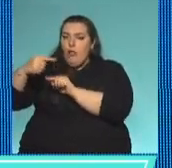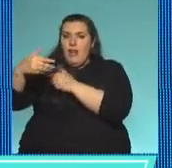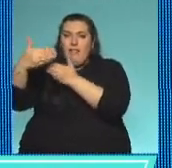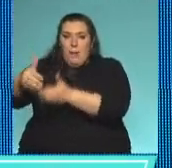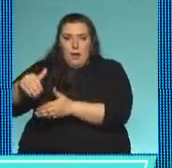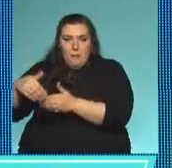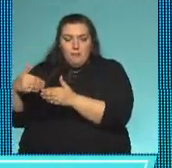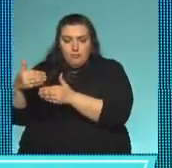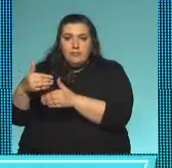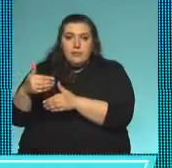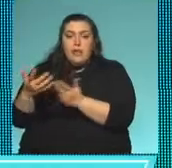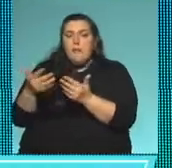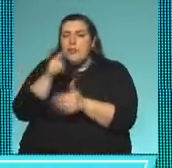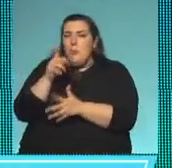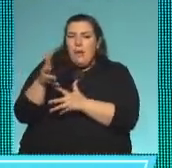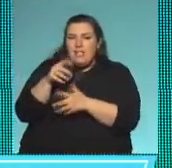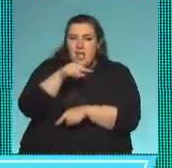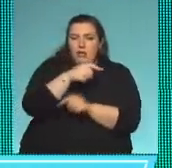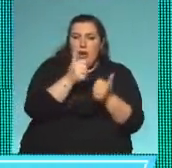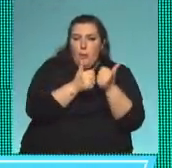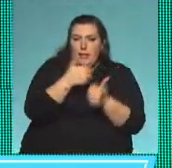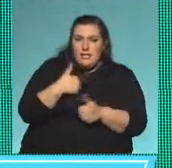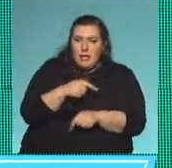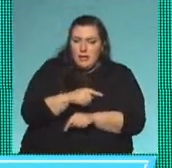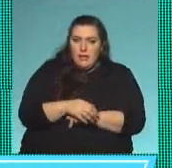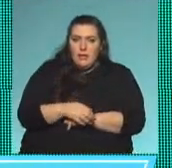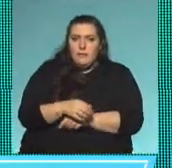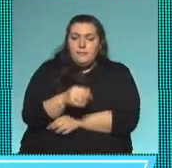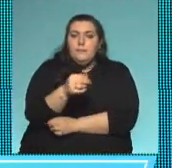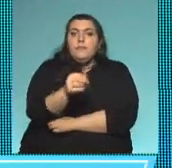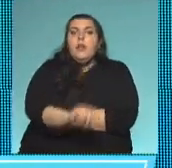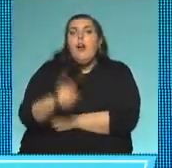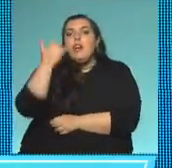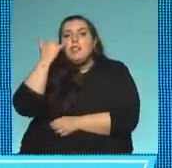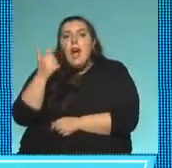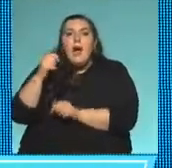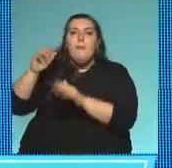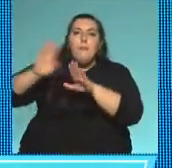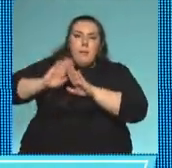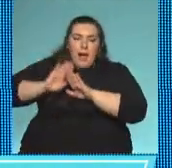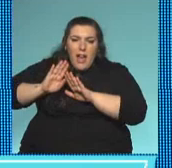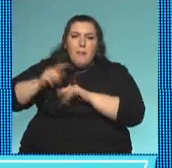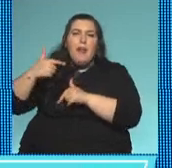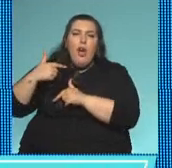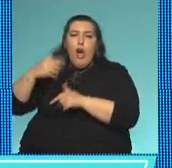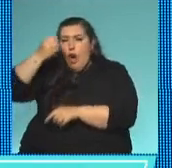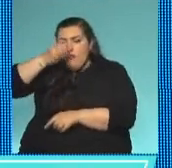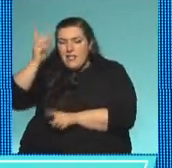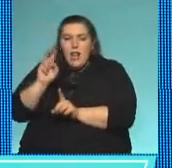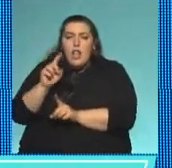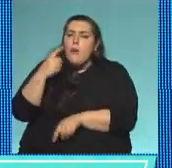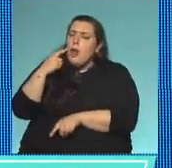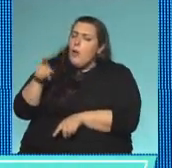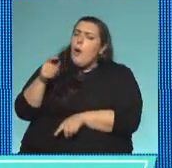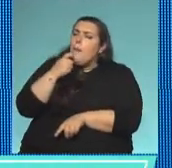suspendido. Veremos cuándo vuelve la actividad, la competencia. Están entrenando, pero todavía no con partidos oficiales. Digo, ¿ves a Platense que se puede llegar